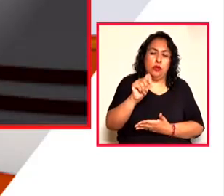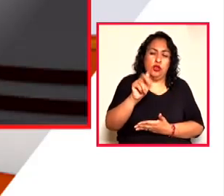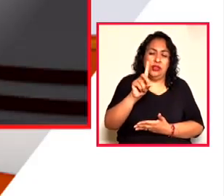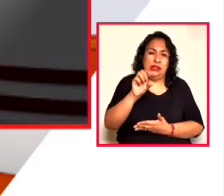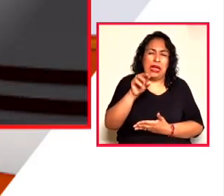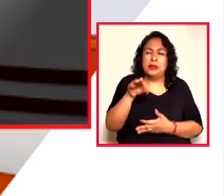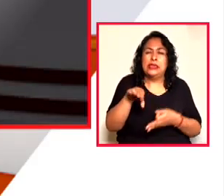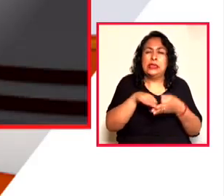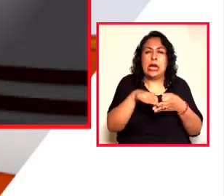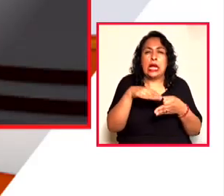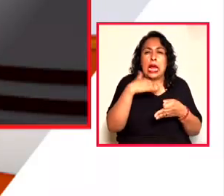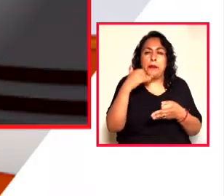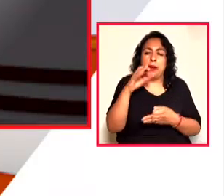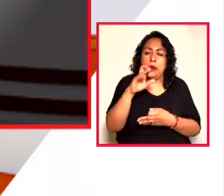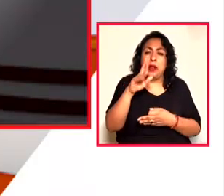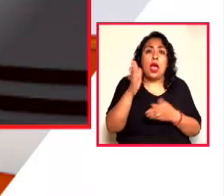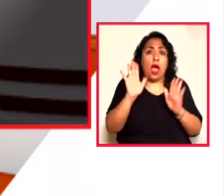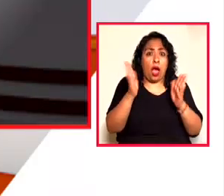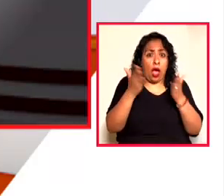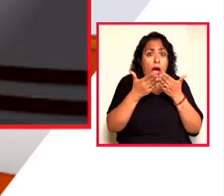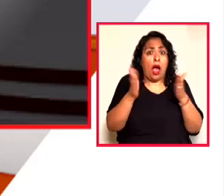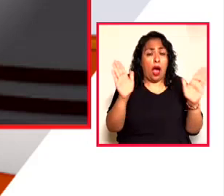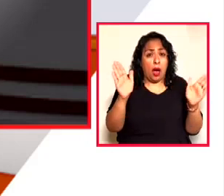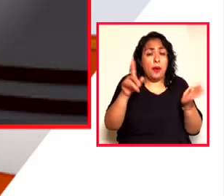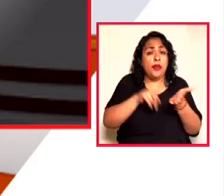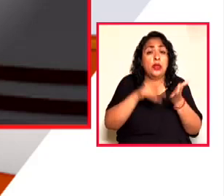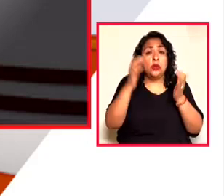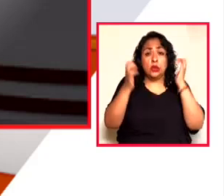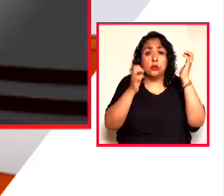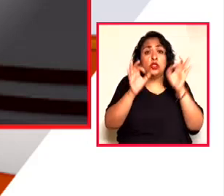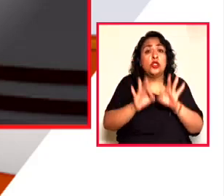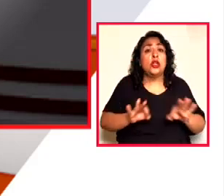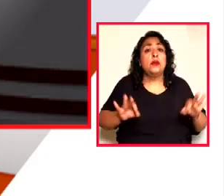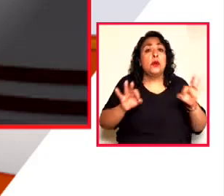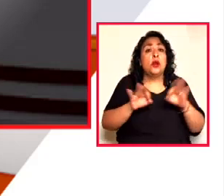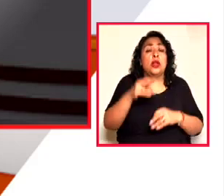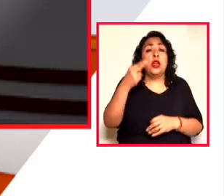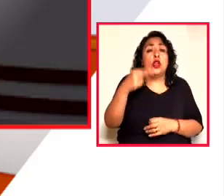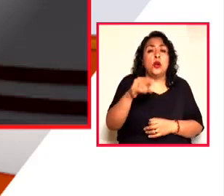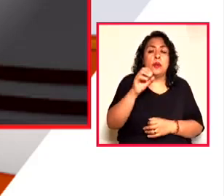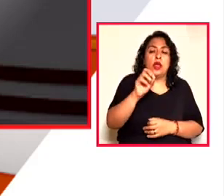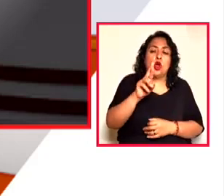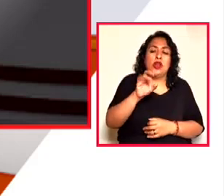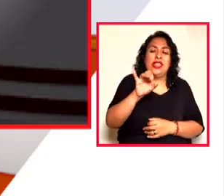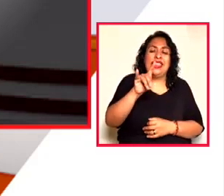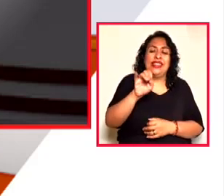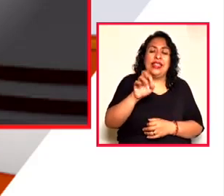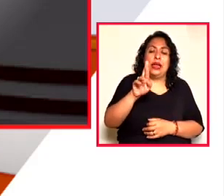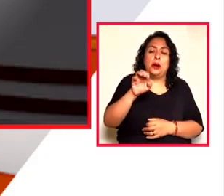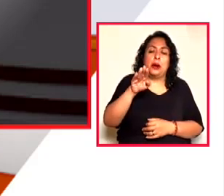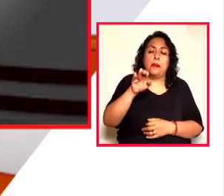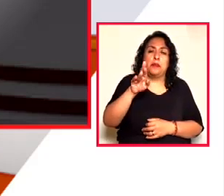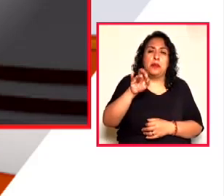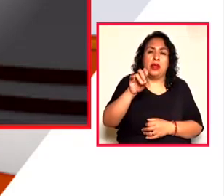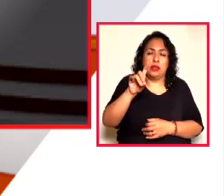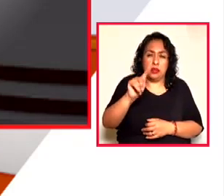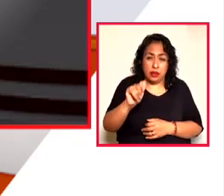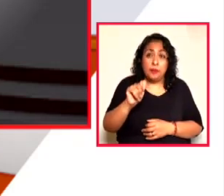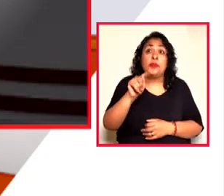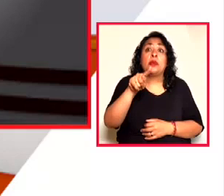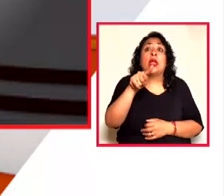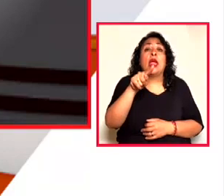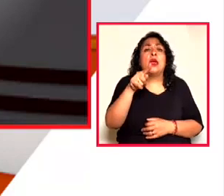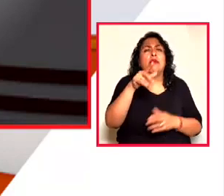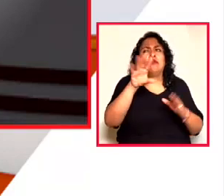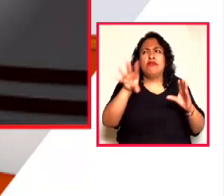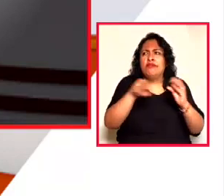con una exposición muy, muy importante que se llama El Oriente de Rembrandt. El nombre de esta muestra, conformada por pinturas